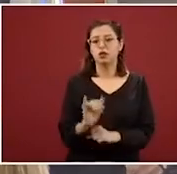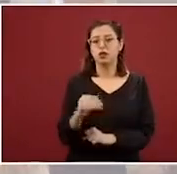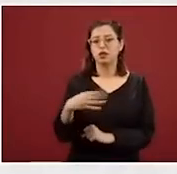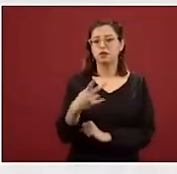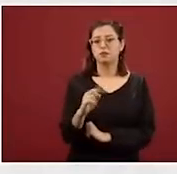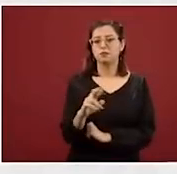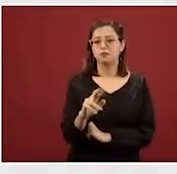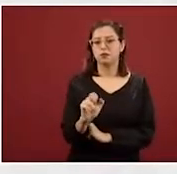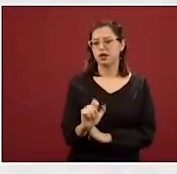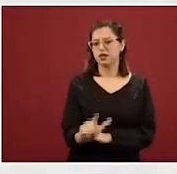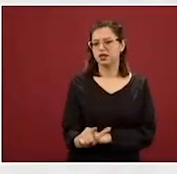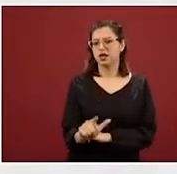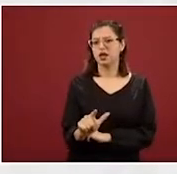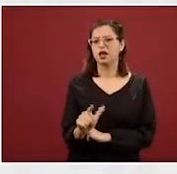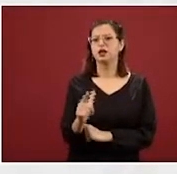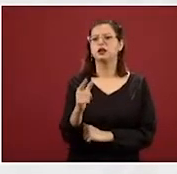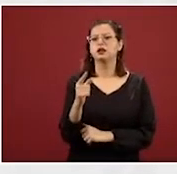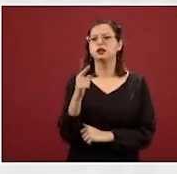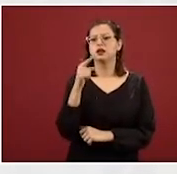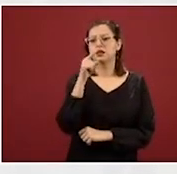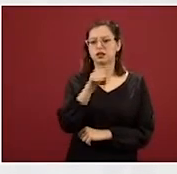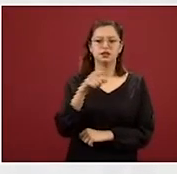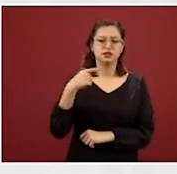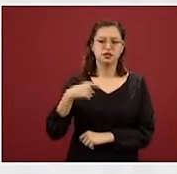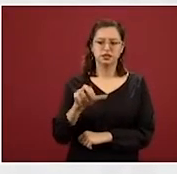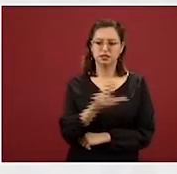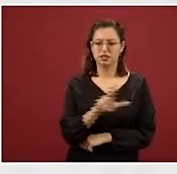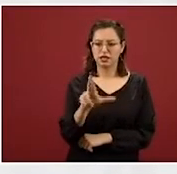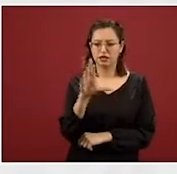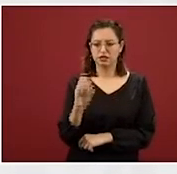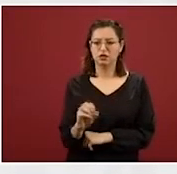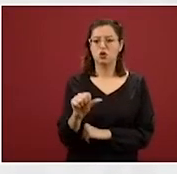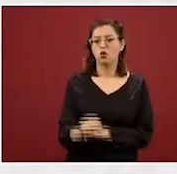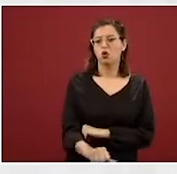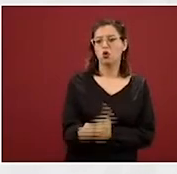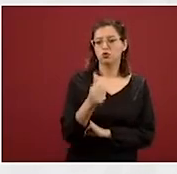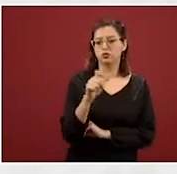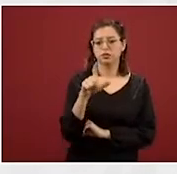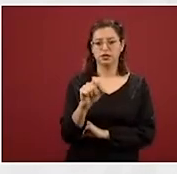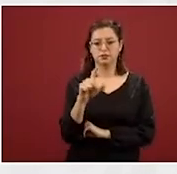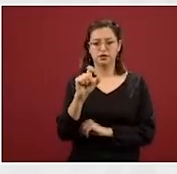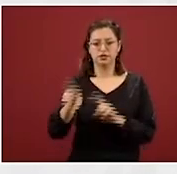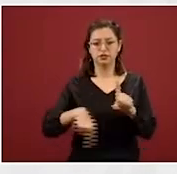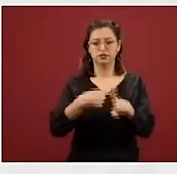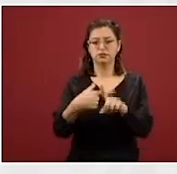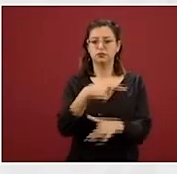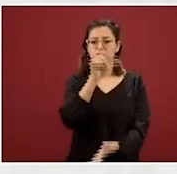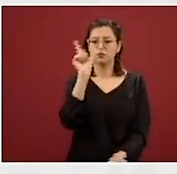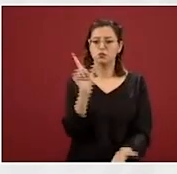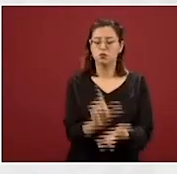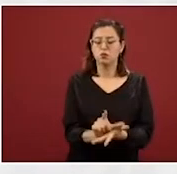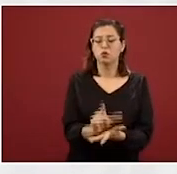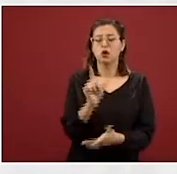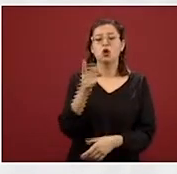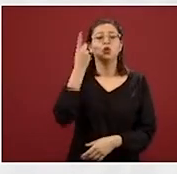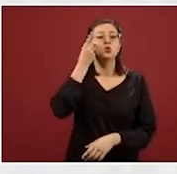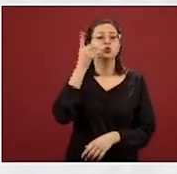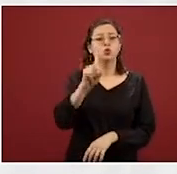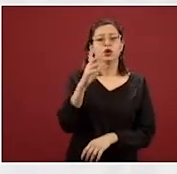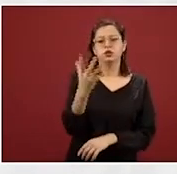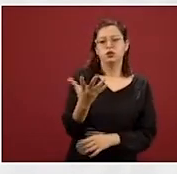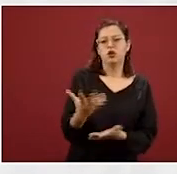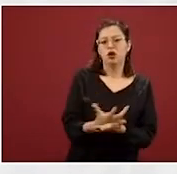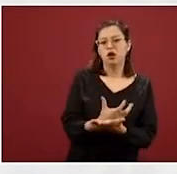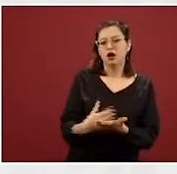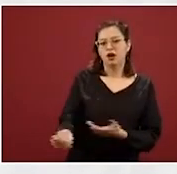del Sureste, Felipe Carrillo Puerto, en Quintana Roo, 11 pesos con 20 centavos por litro, un margen de 5 pesos con